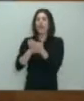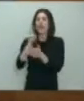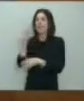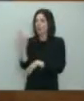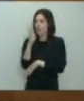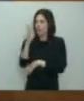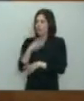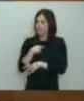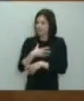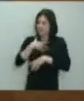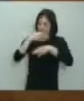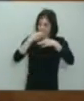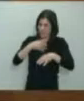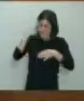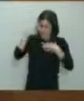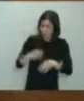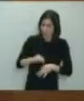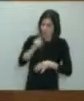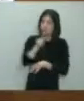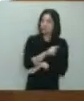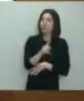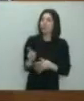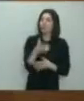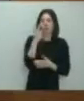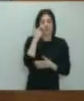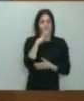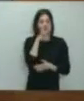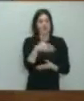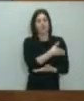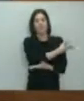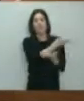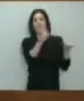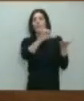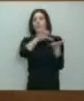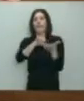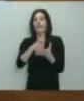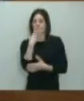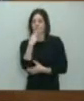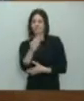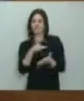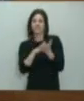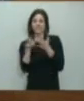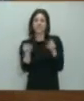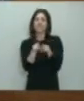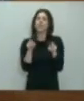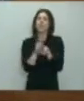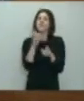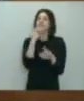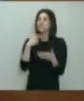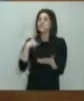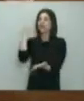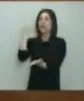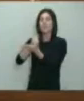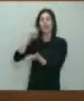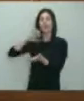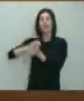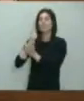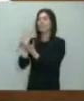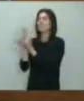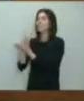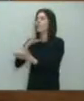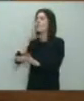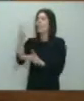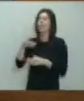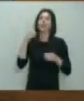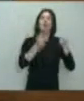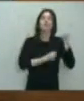los asturianos nos entiendan, es algo así como si estuviésemos pidiendo un crédito al banco para echarle gasolina al coche. Eso es lo que estamos haciendo